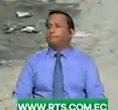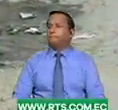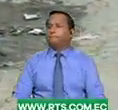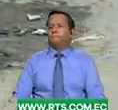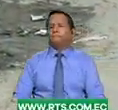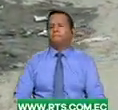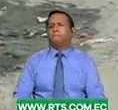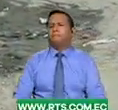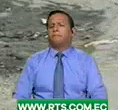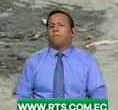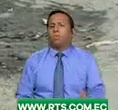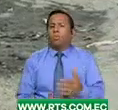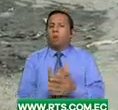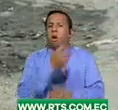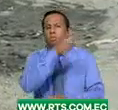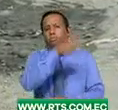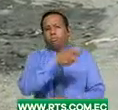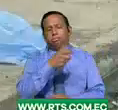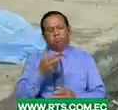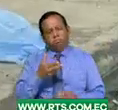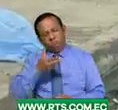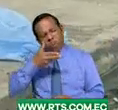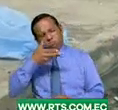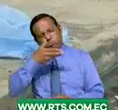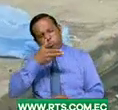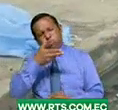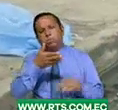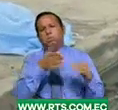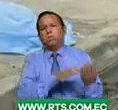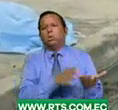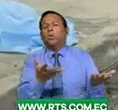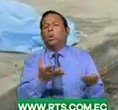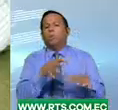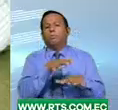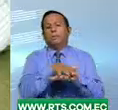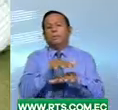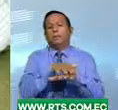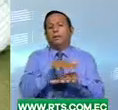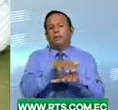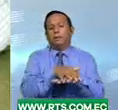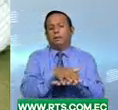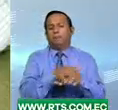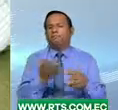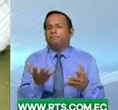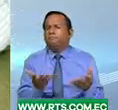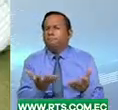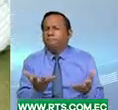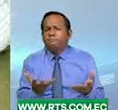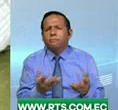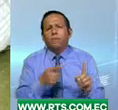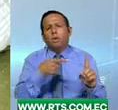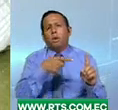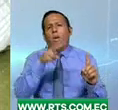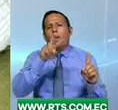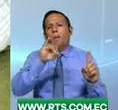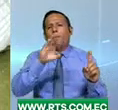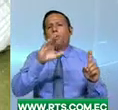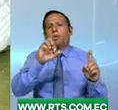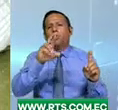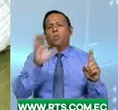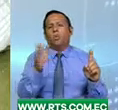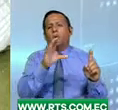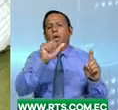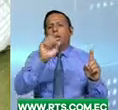Un nuevo crimen al estilo sicariato se registró en el cantón Machala. Esta vez la víctima fue Víctor Manuel Cabanilla Cabrera, ciudadano